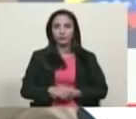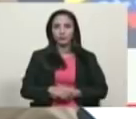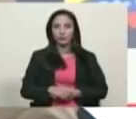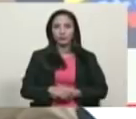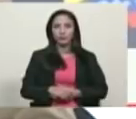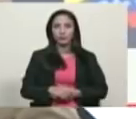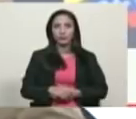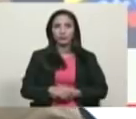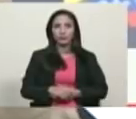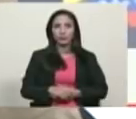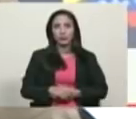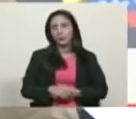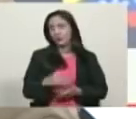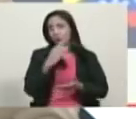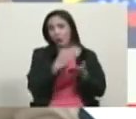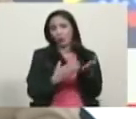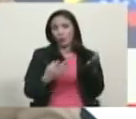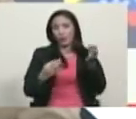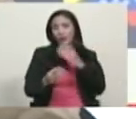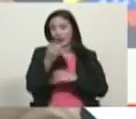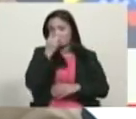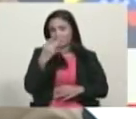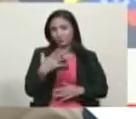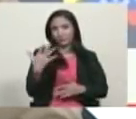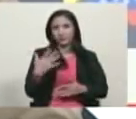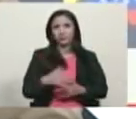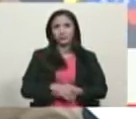es asqueroso.